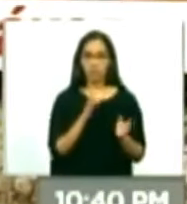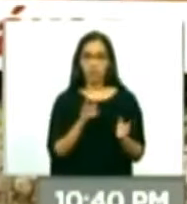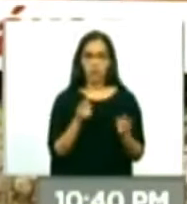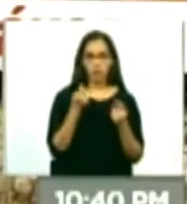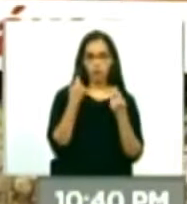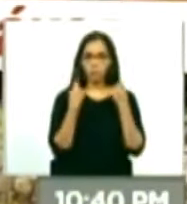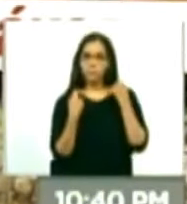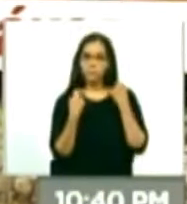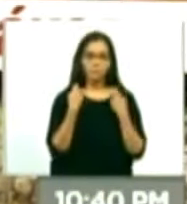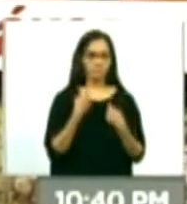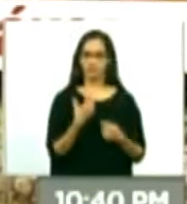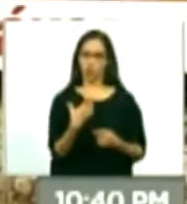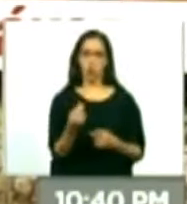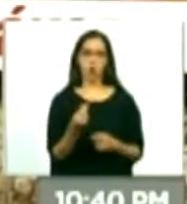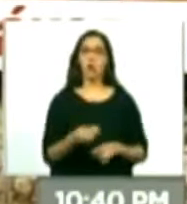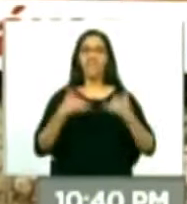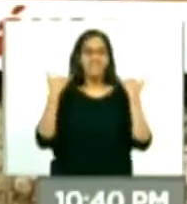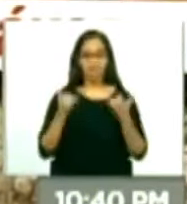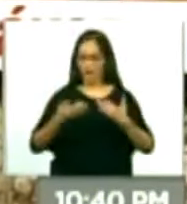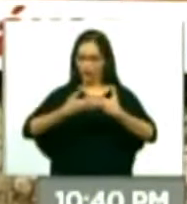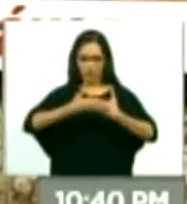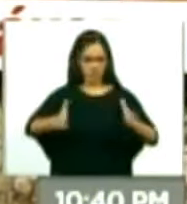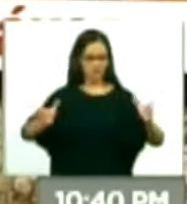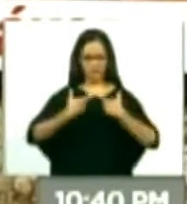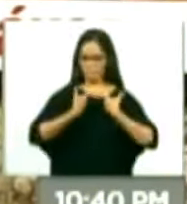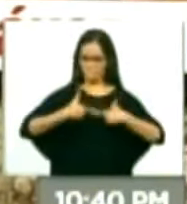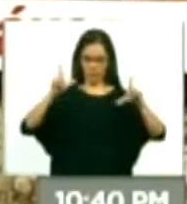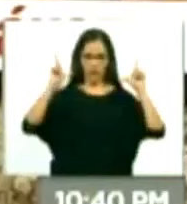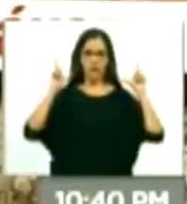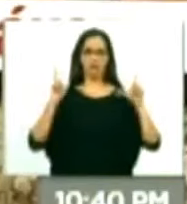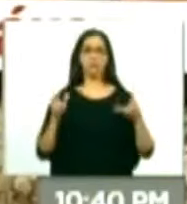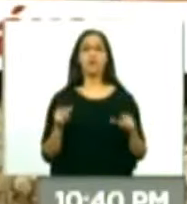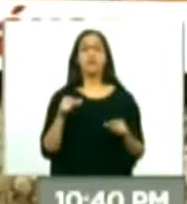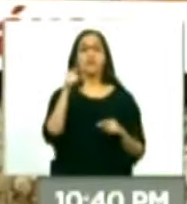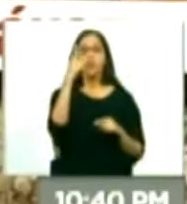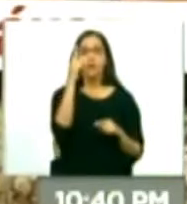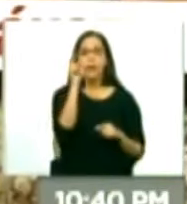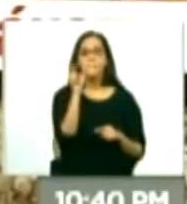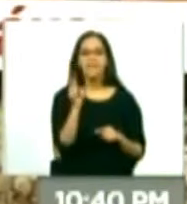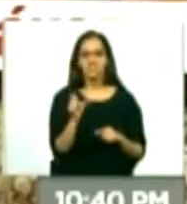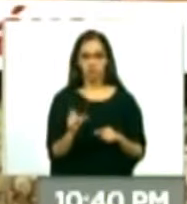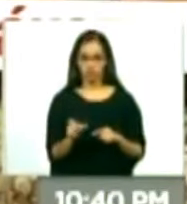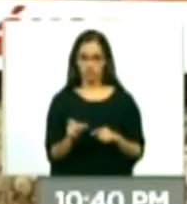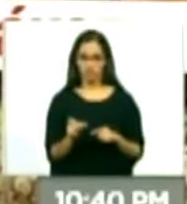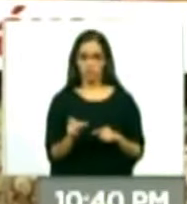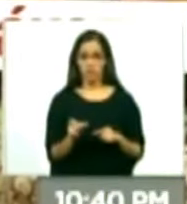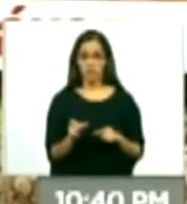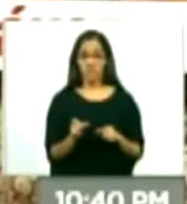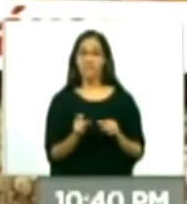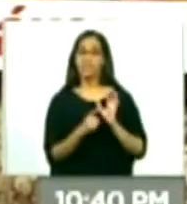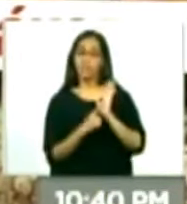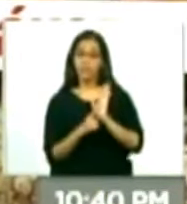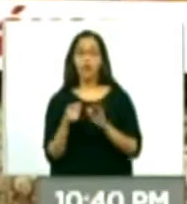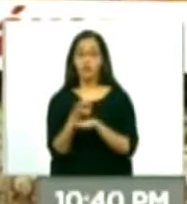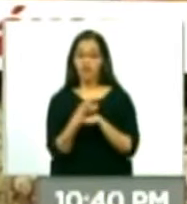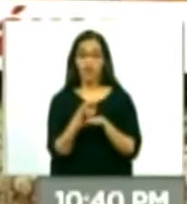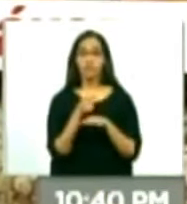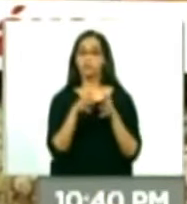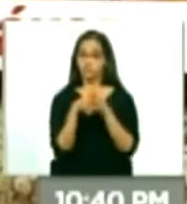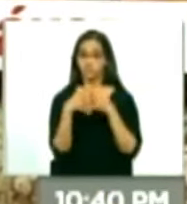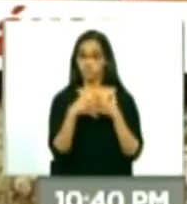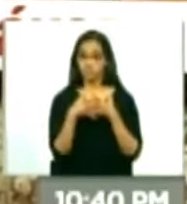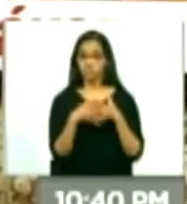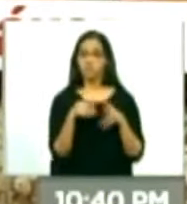disimulado, no, ya es abiertamente que un señor que representa al gobierno de Estados Unidos dice que